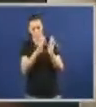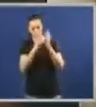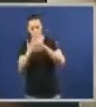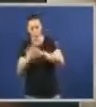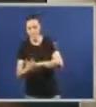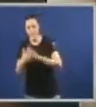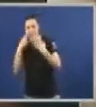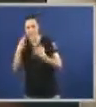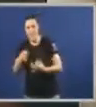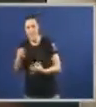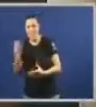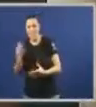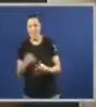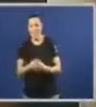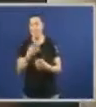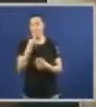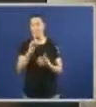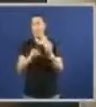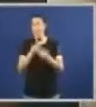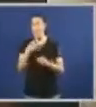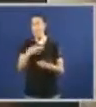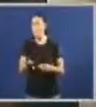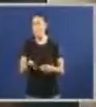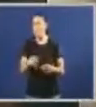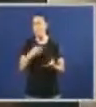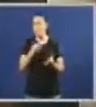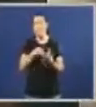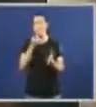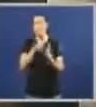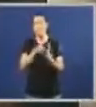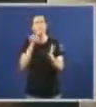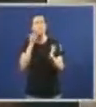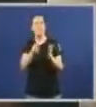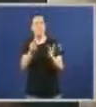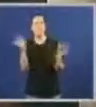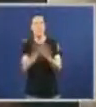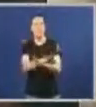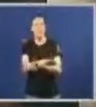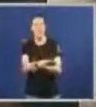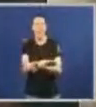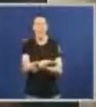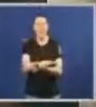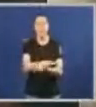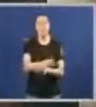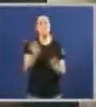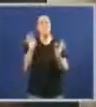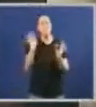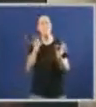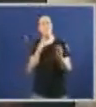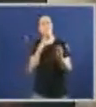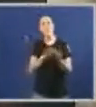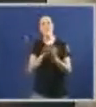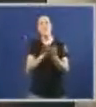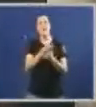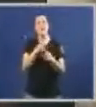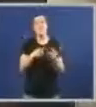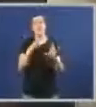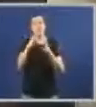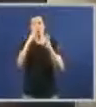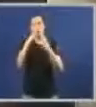informacións segue a ser moitas veces dándose dende perspectivas erradas Mención especial merecen os medios de